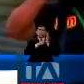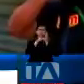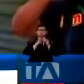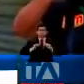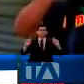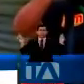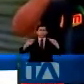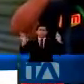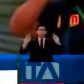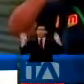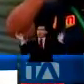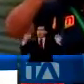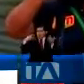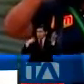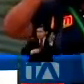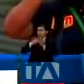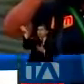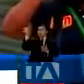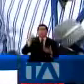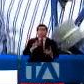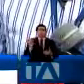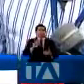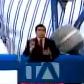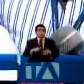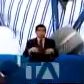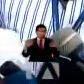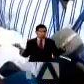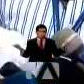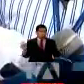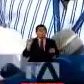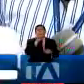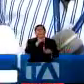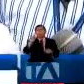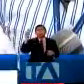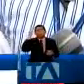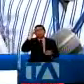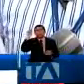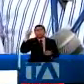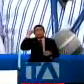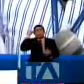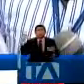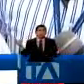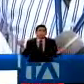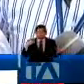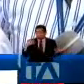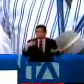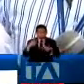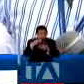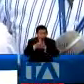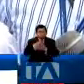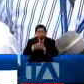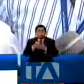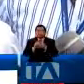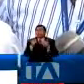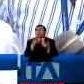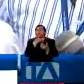dado autorizaciones para hacer estas transacciones. Como ustedes conocen, el gobierno ha hecho todos los esfuerzos para no caer en